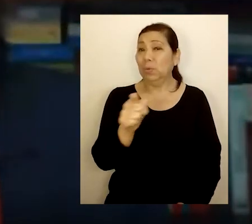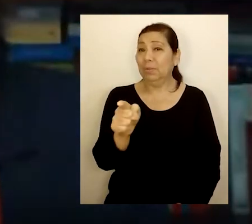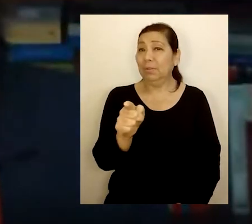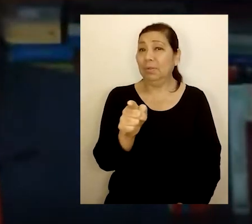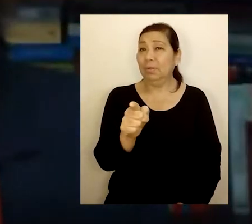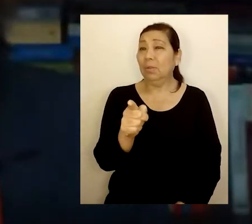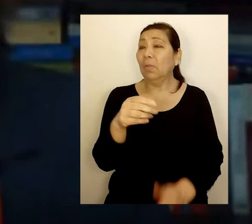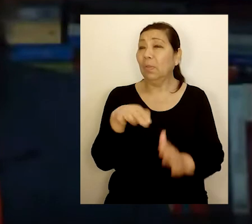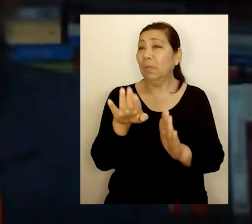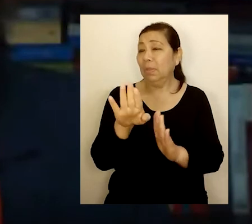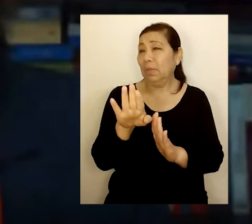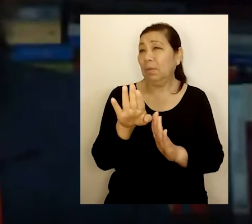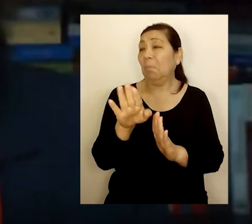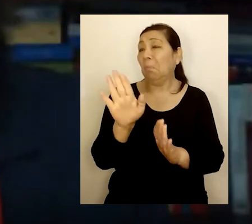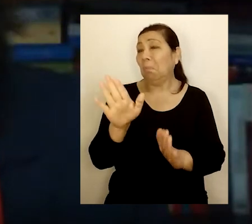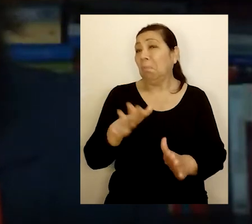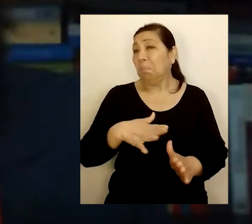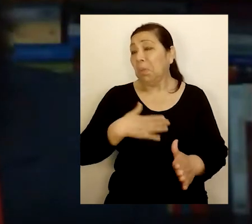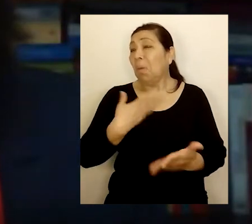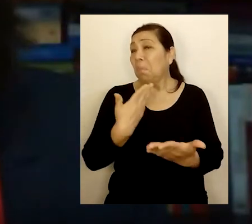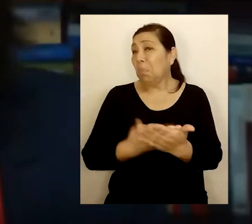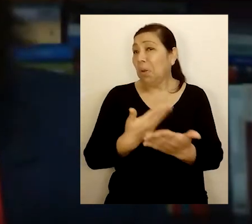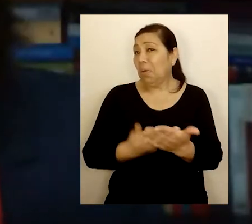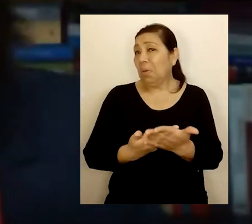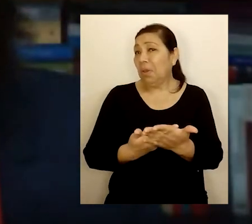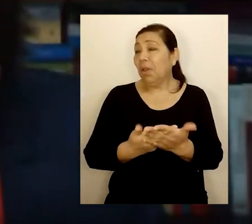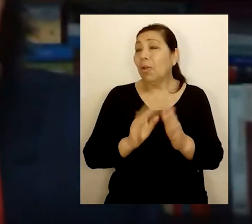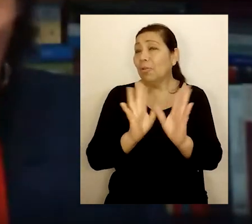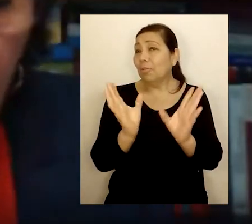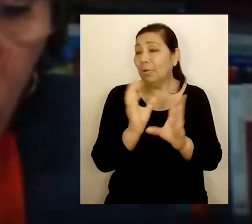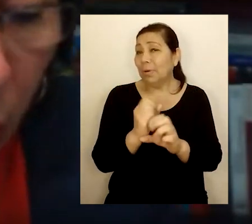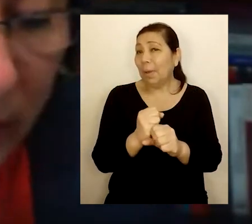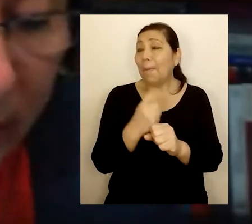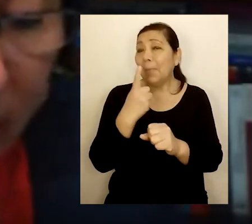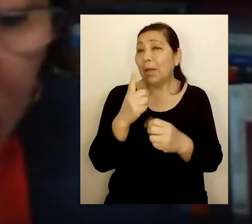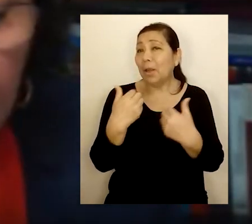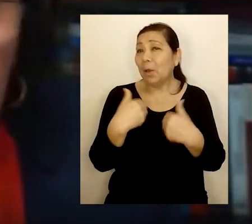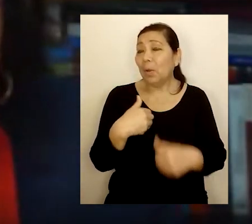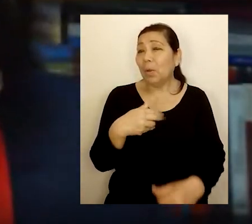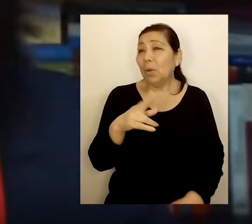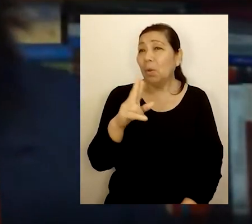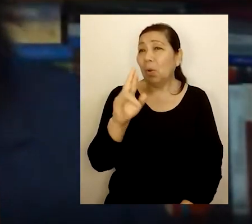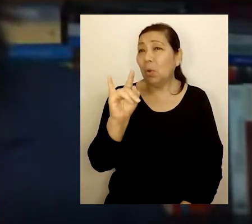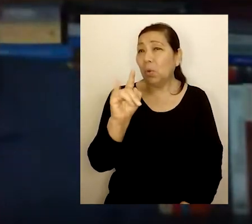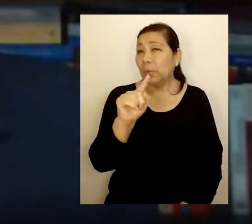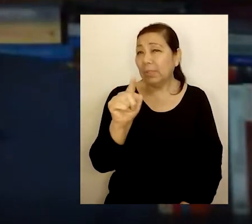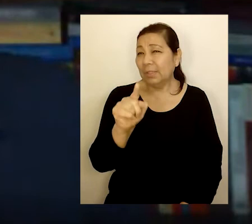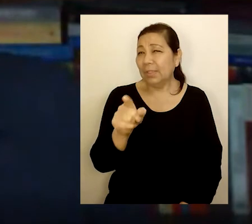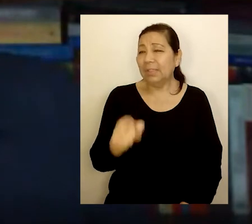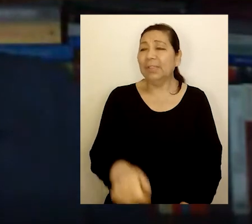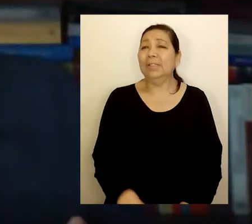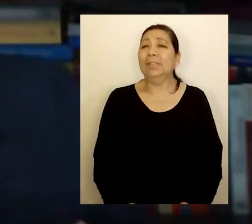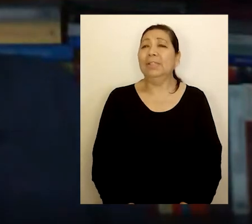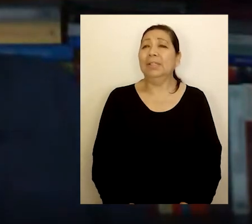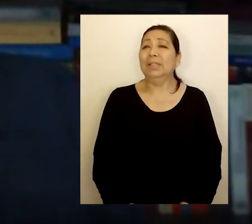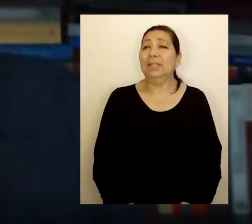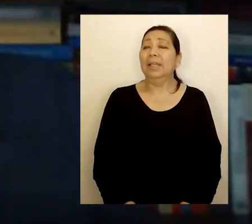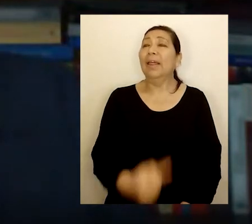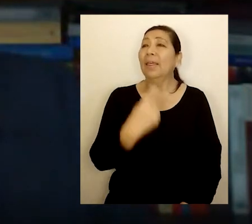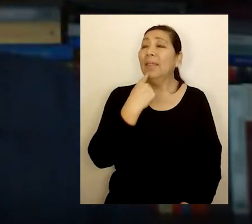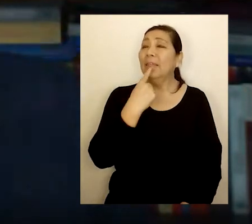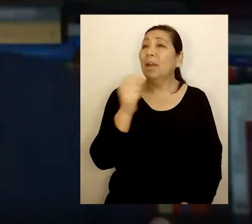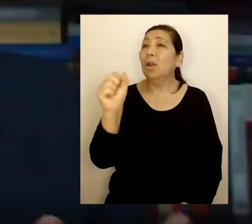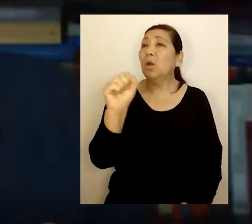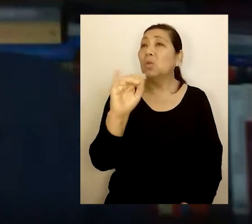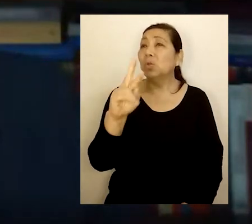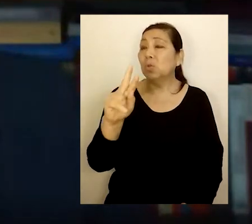solamente dentro de su posibilidad de probar y de manera concreta para el abogado Ruiz del Castillo, me señala que